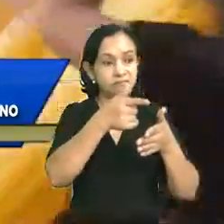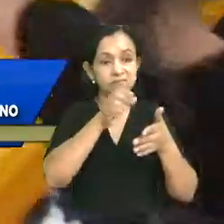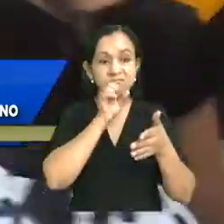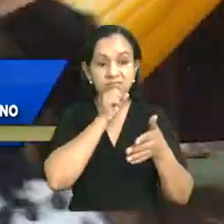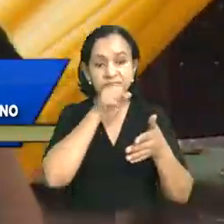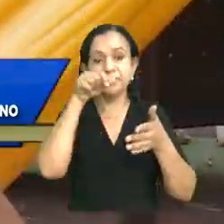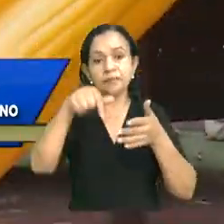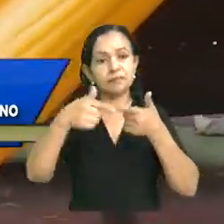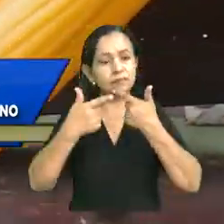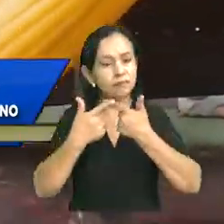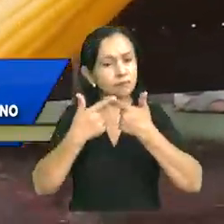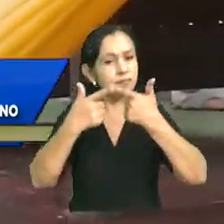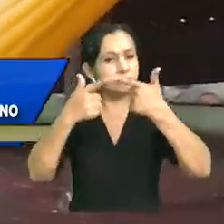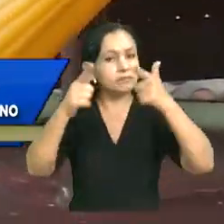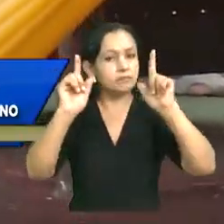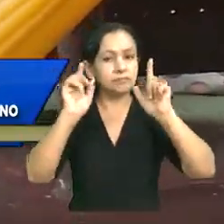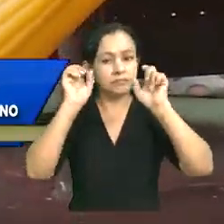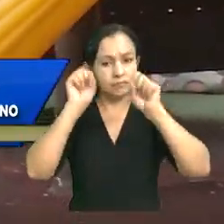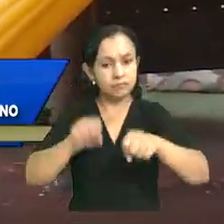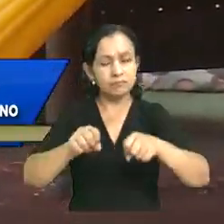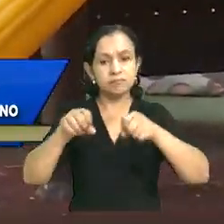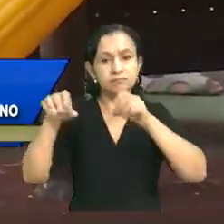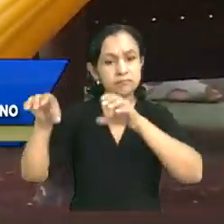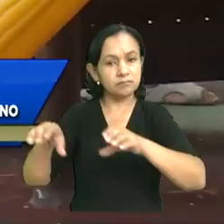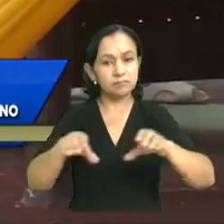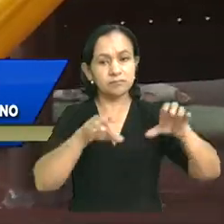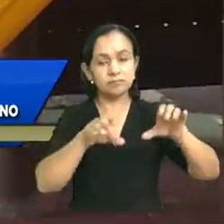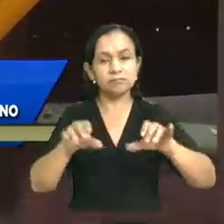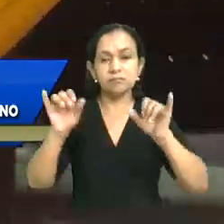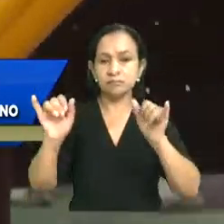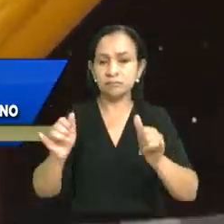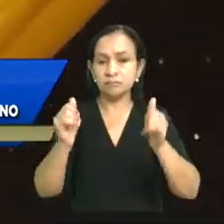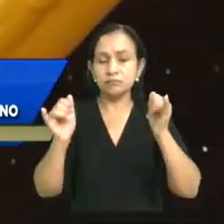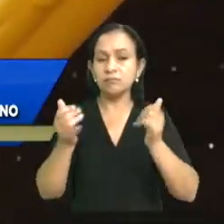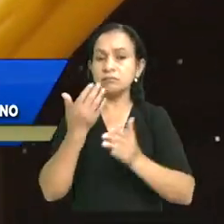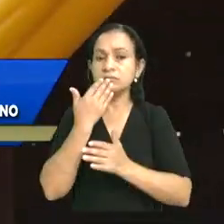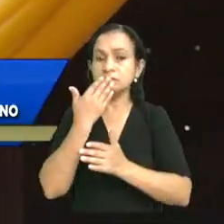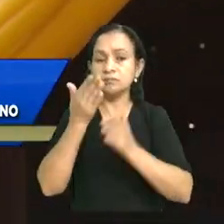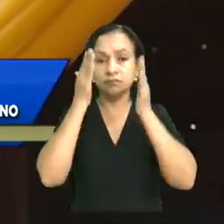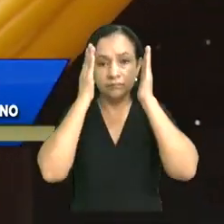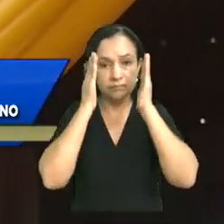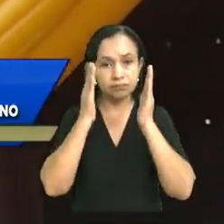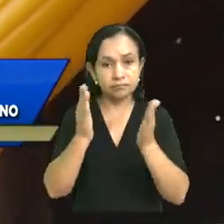todo es gratuito, ¿verdad?, y que esos espacios sanos y buena atención,